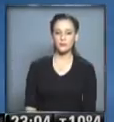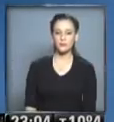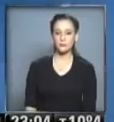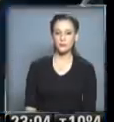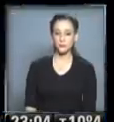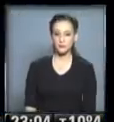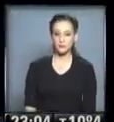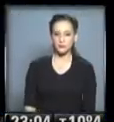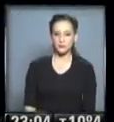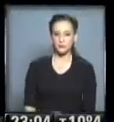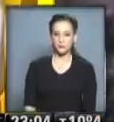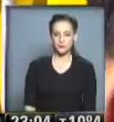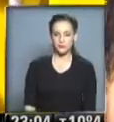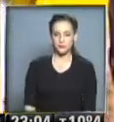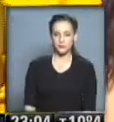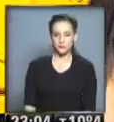i